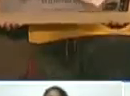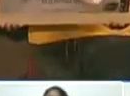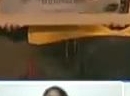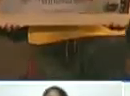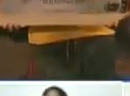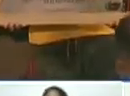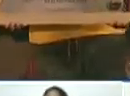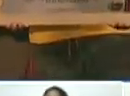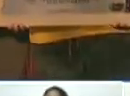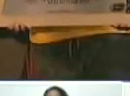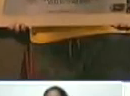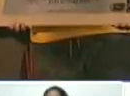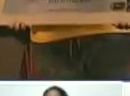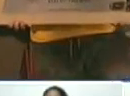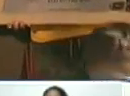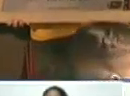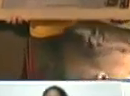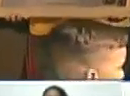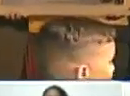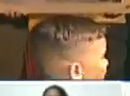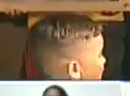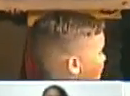comandante.